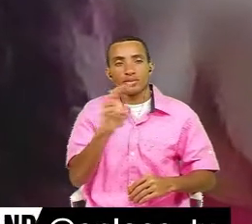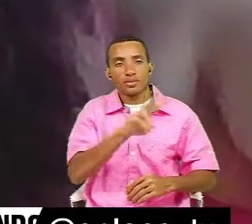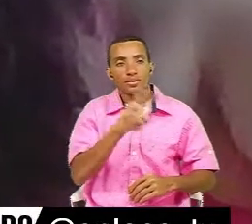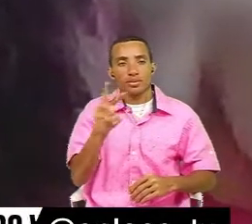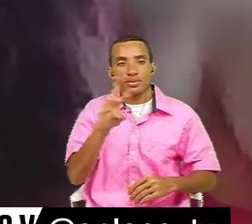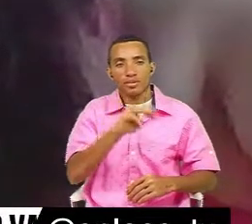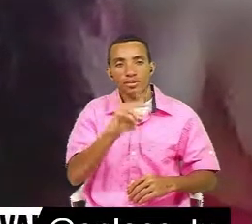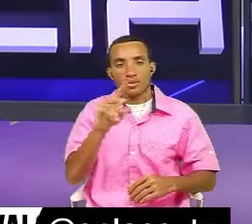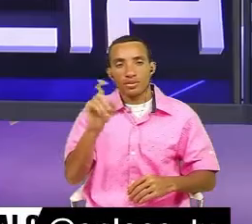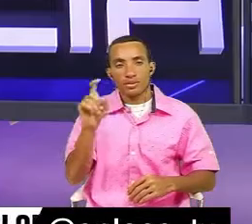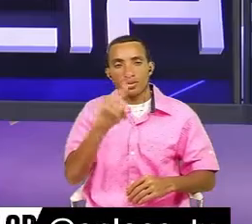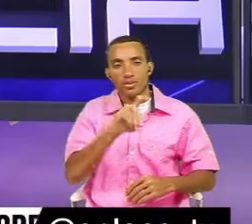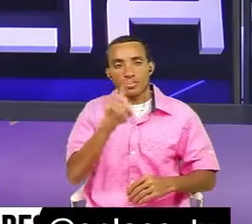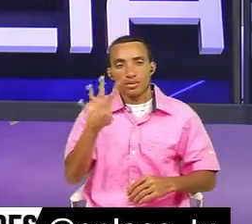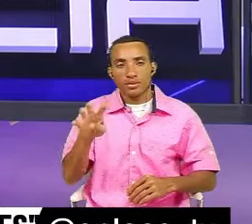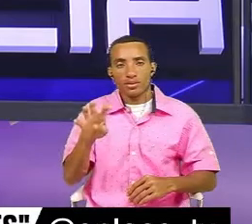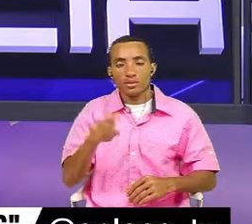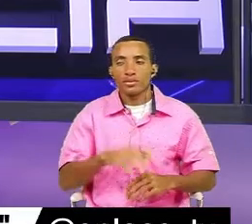320-321-2069.